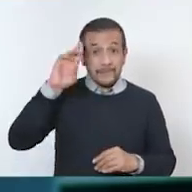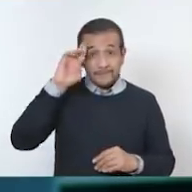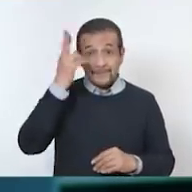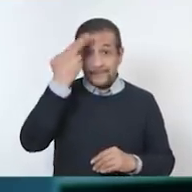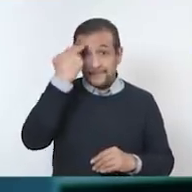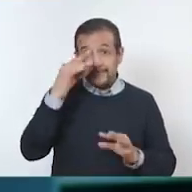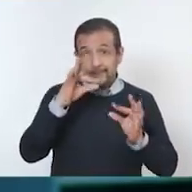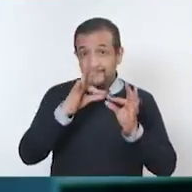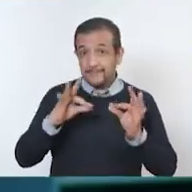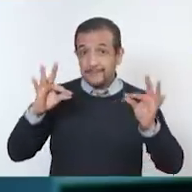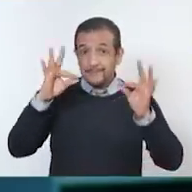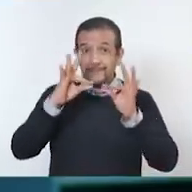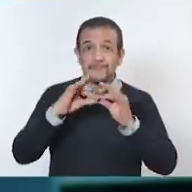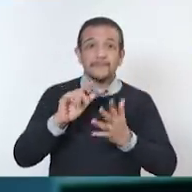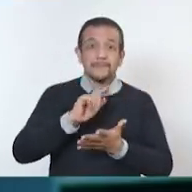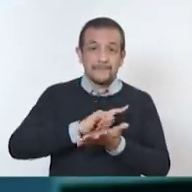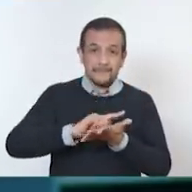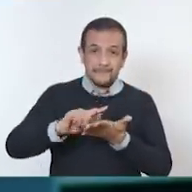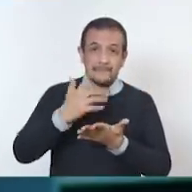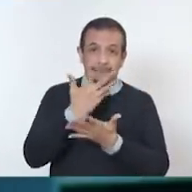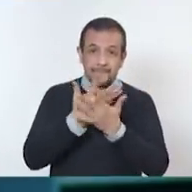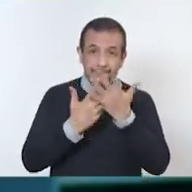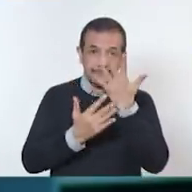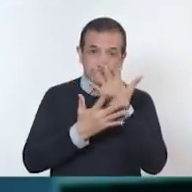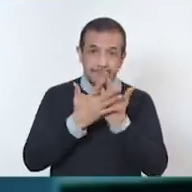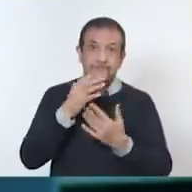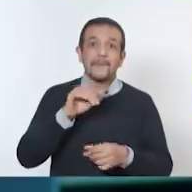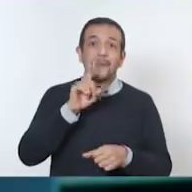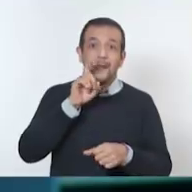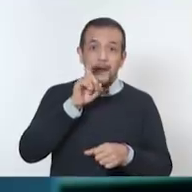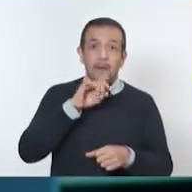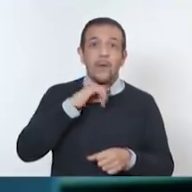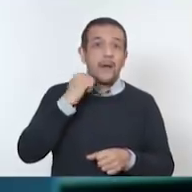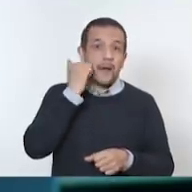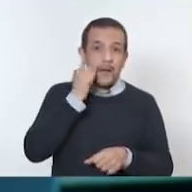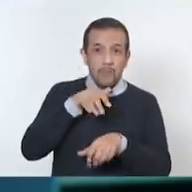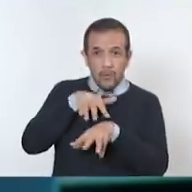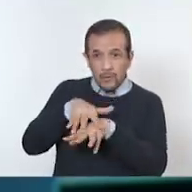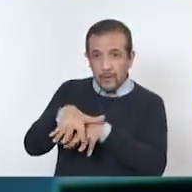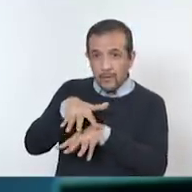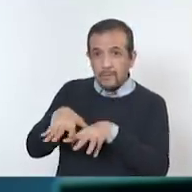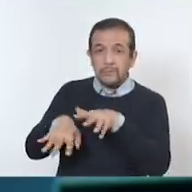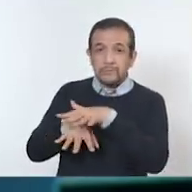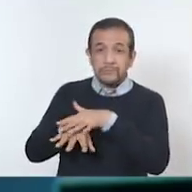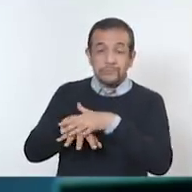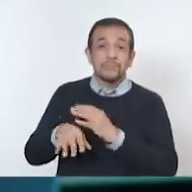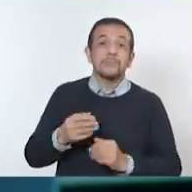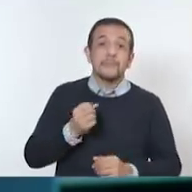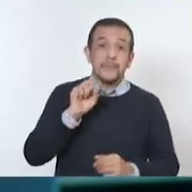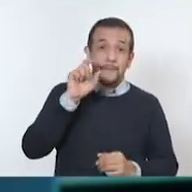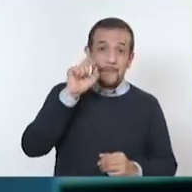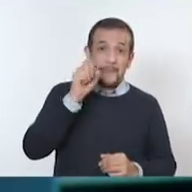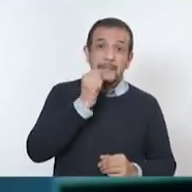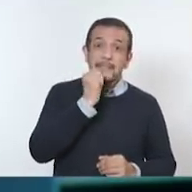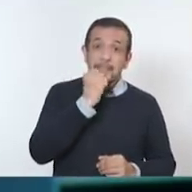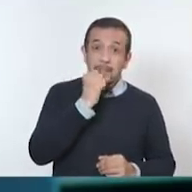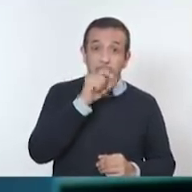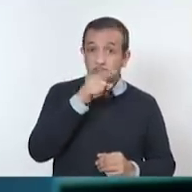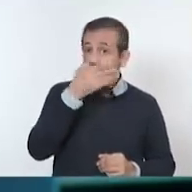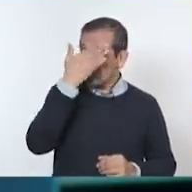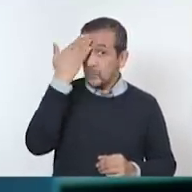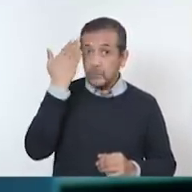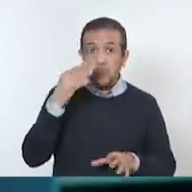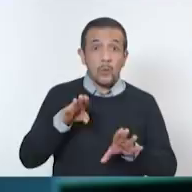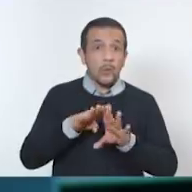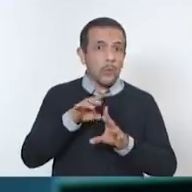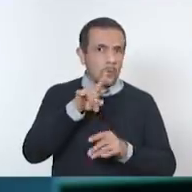Recuerda que es importante lavar muy bien tus manos con agua y con jabón durante 20 segundos. Si no